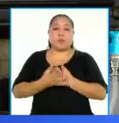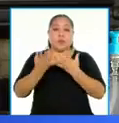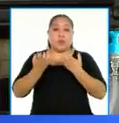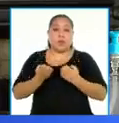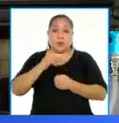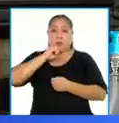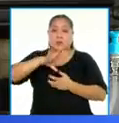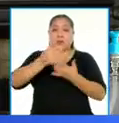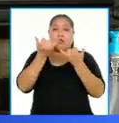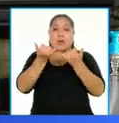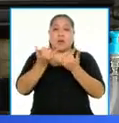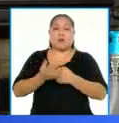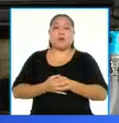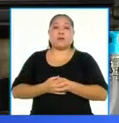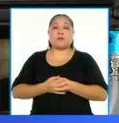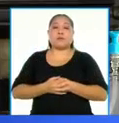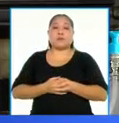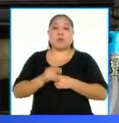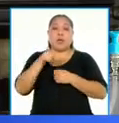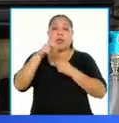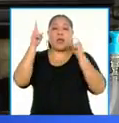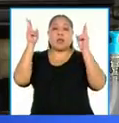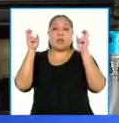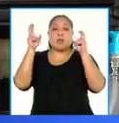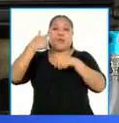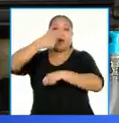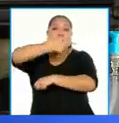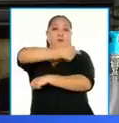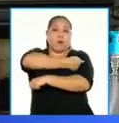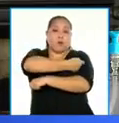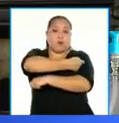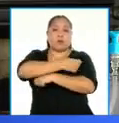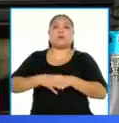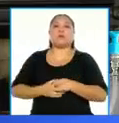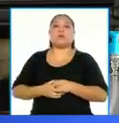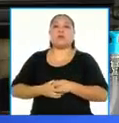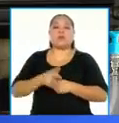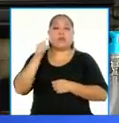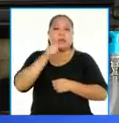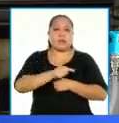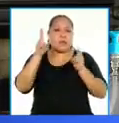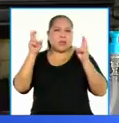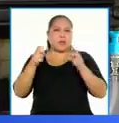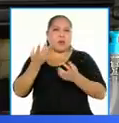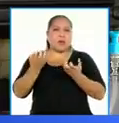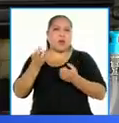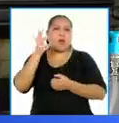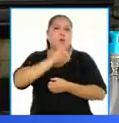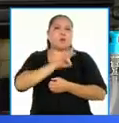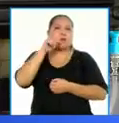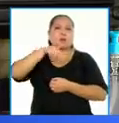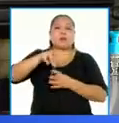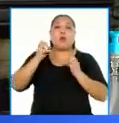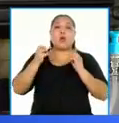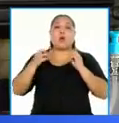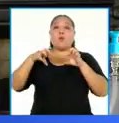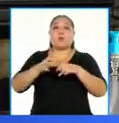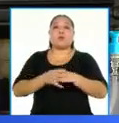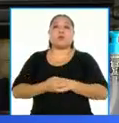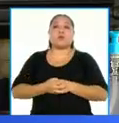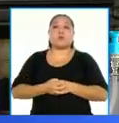Quisiera referirme ahora al tema de las vacunas, ¿no? Y al respecto quiero aprovechar esta oportunidad